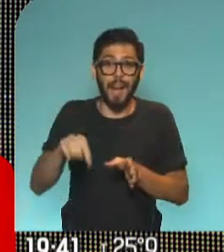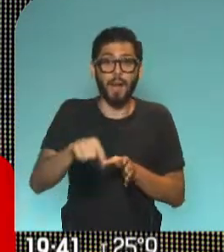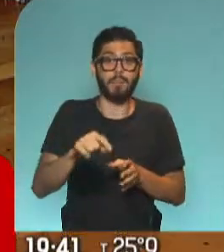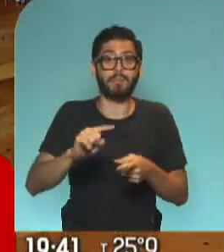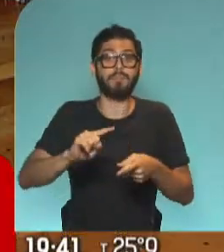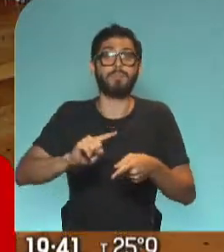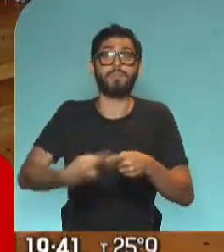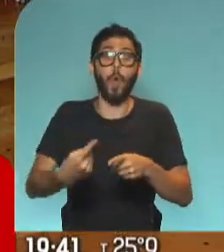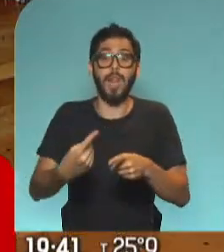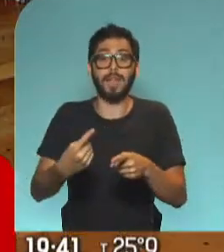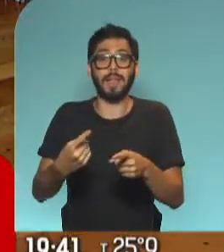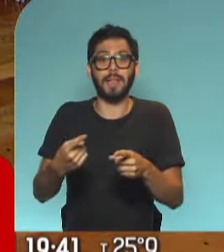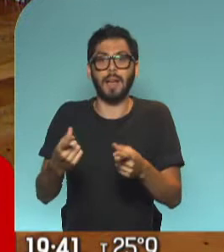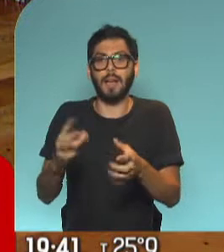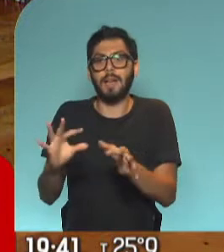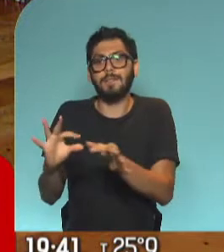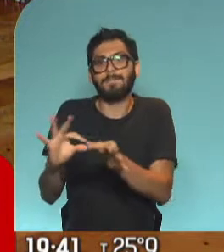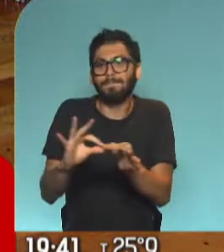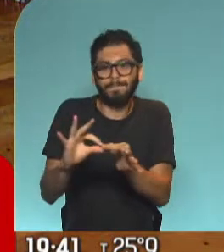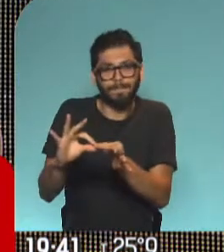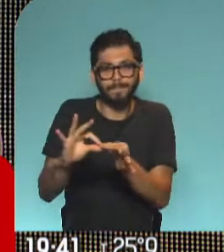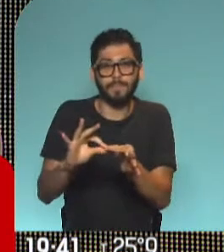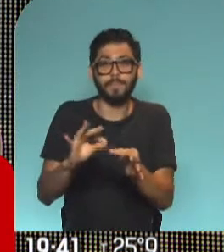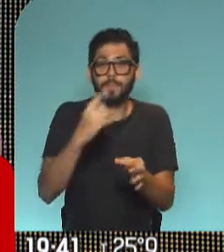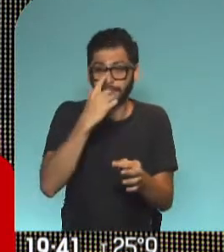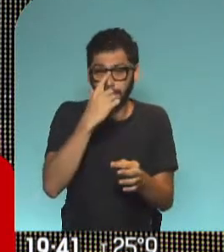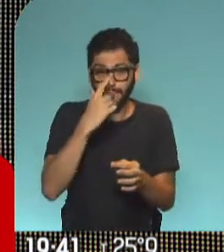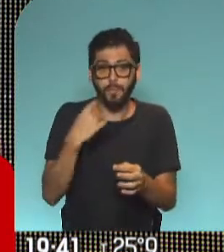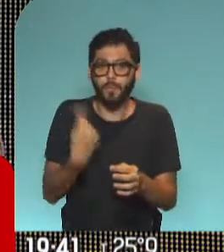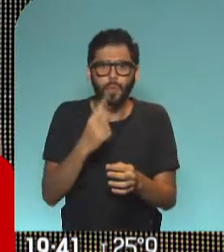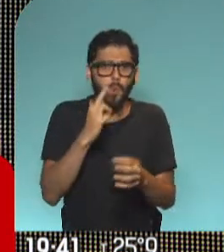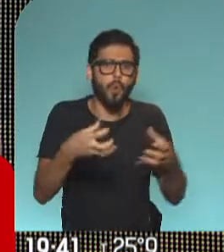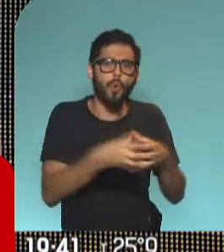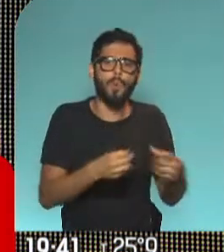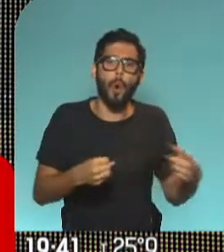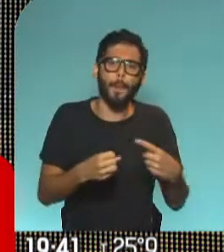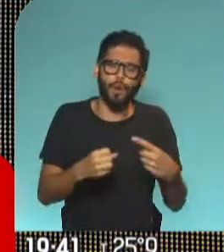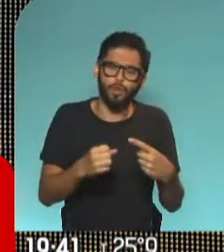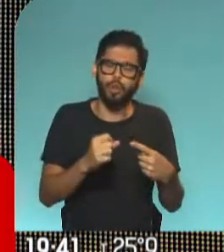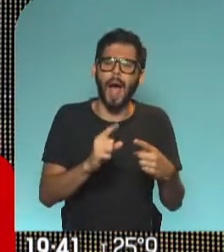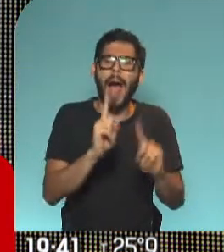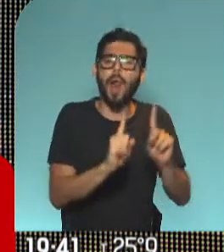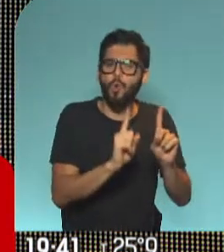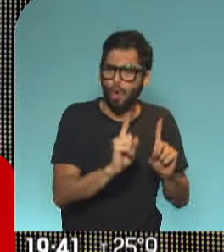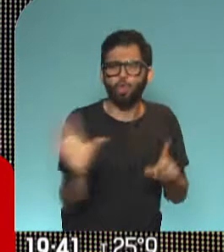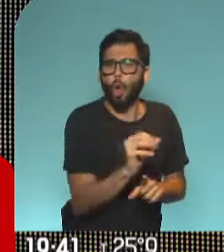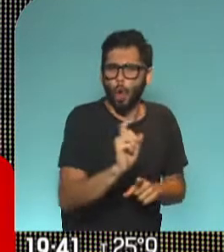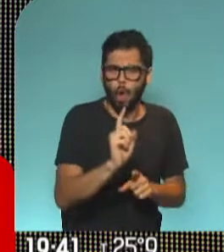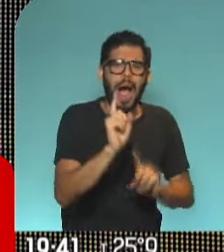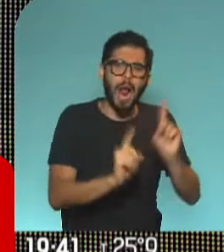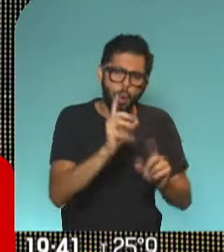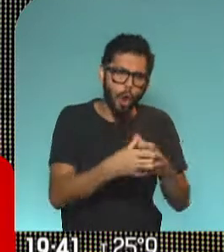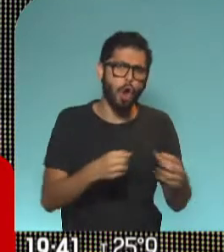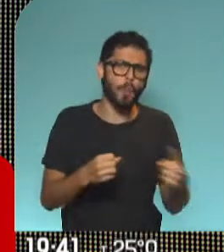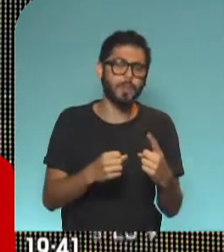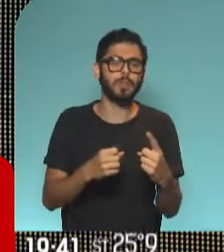una directa correlación. Si lo único que vemos que hace un sector de la oposición, y digo no todos, pero hay un sector de la oposición,